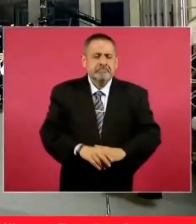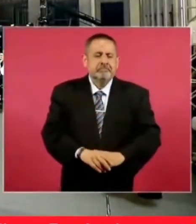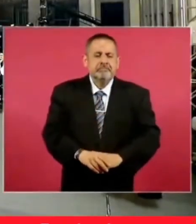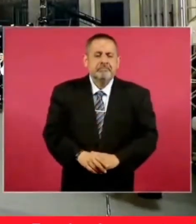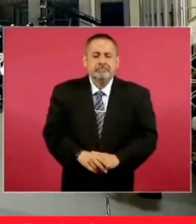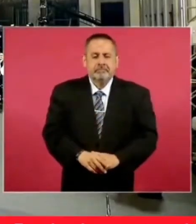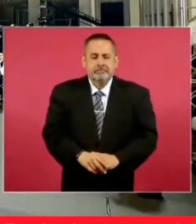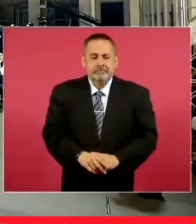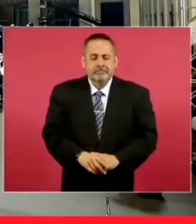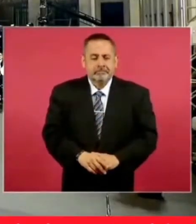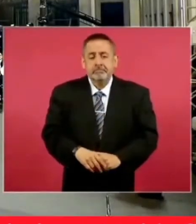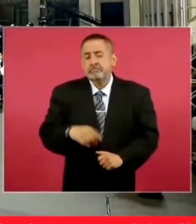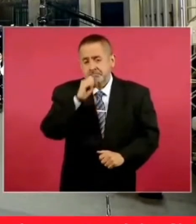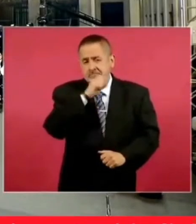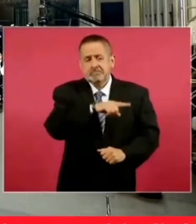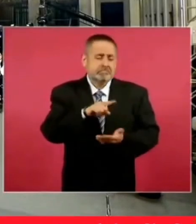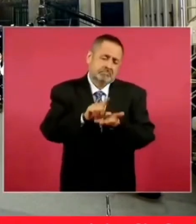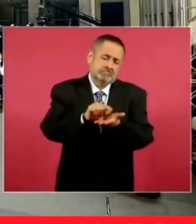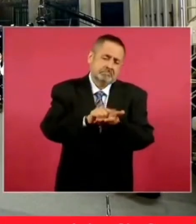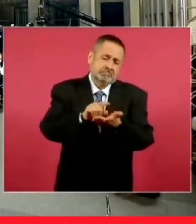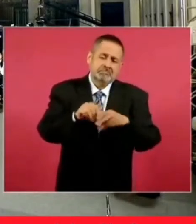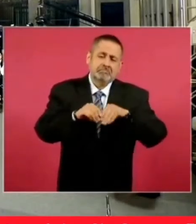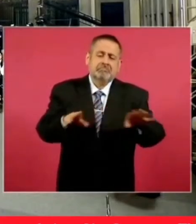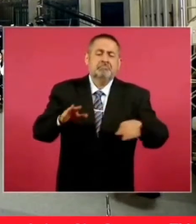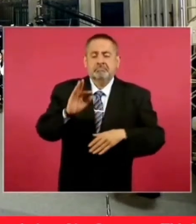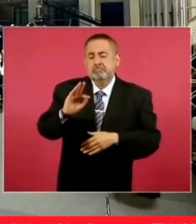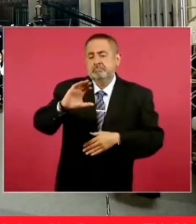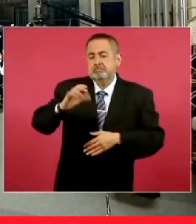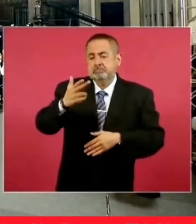mensajes. Twitter.